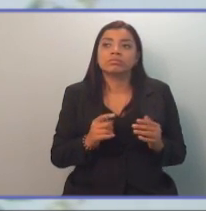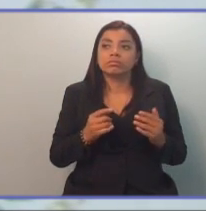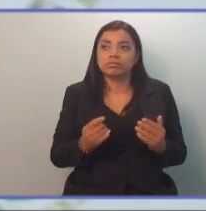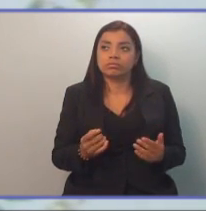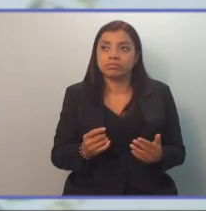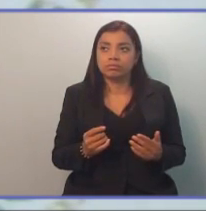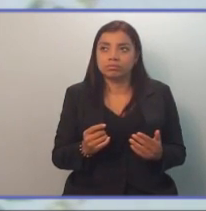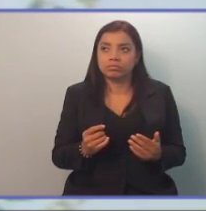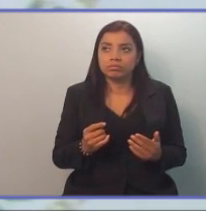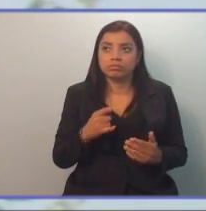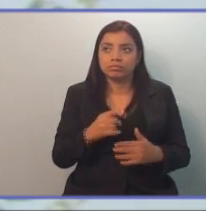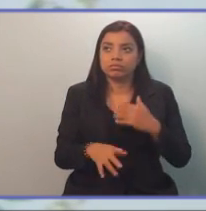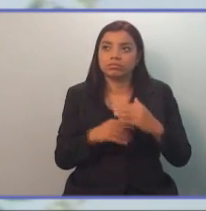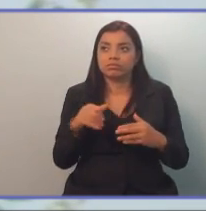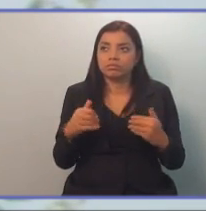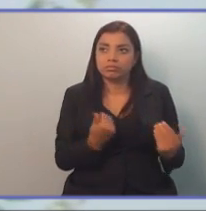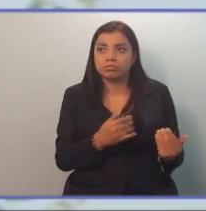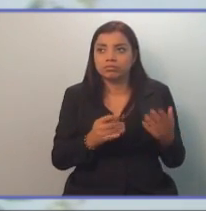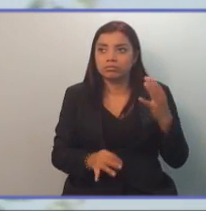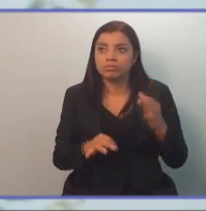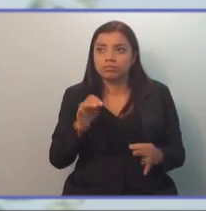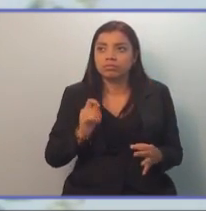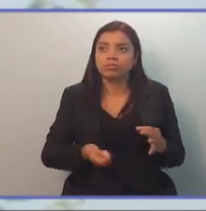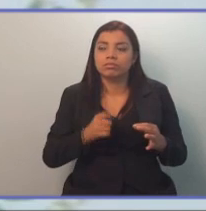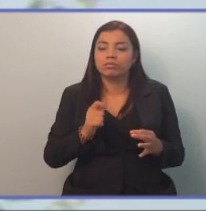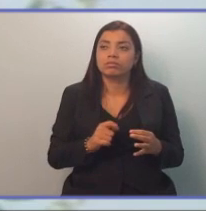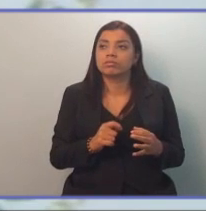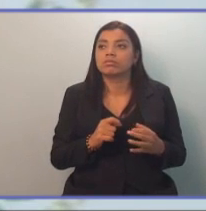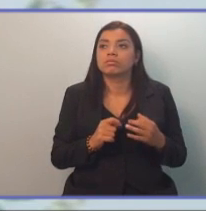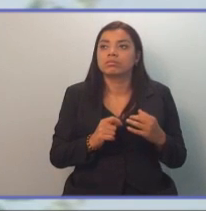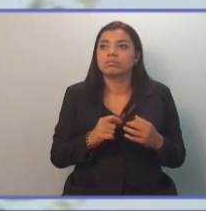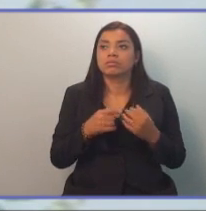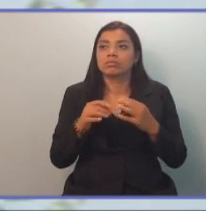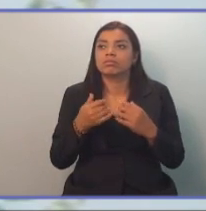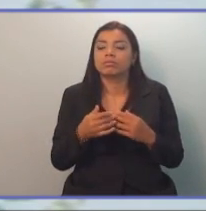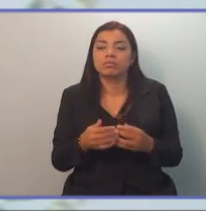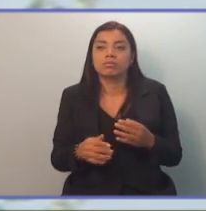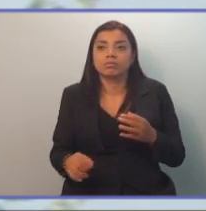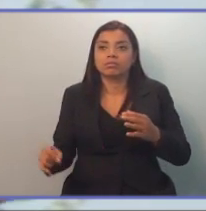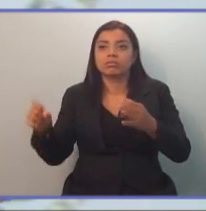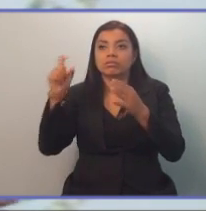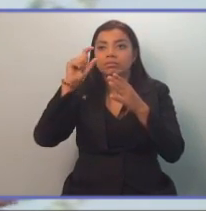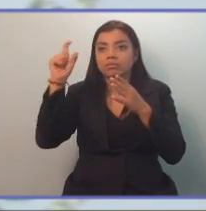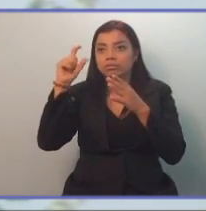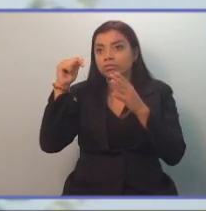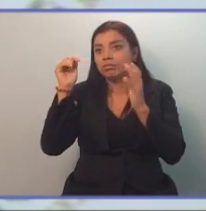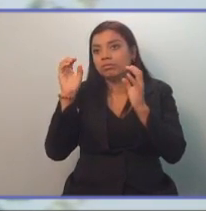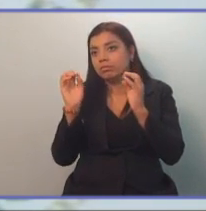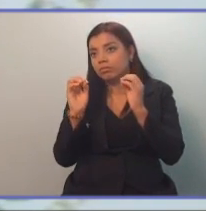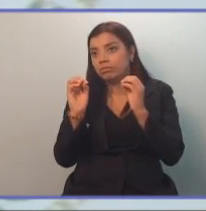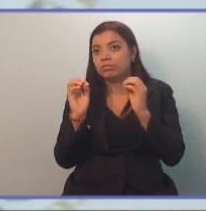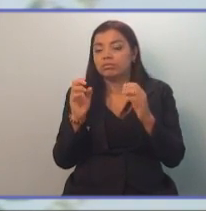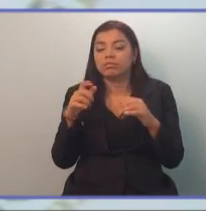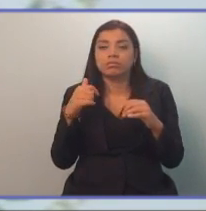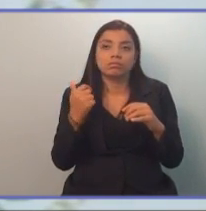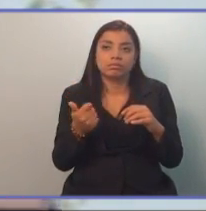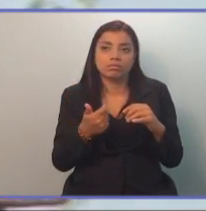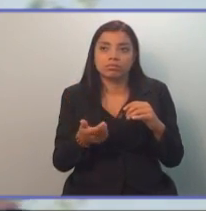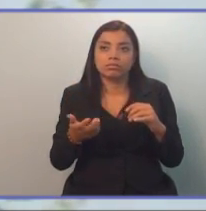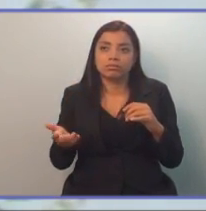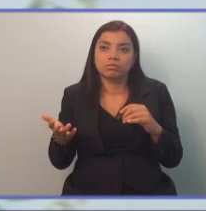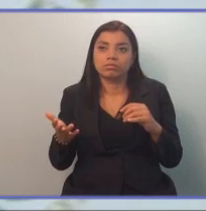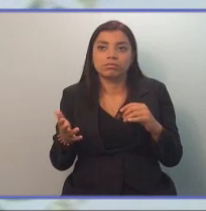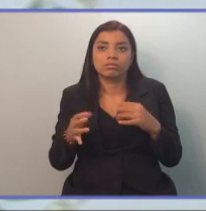a funcionarios judiciales o colaboradores de las diferentes salas o de otro,